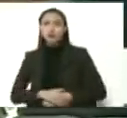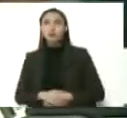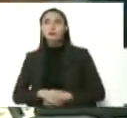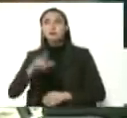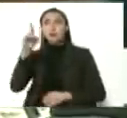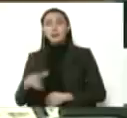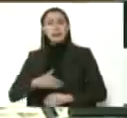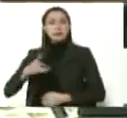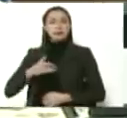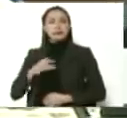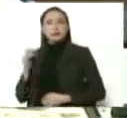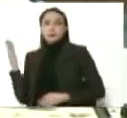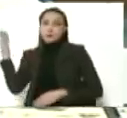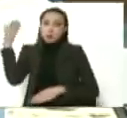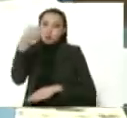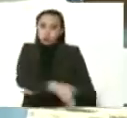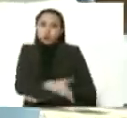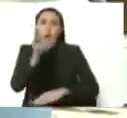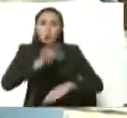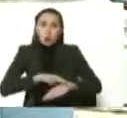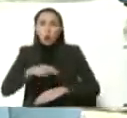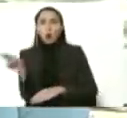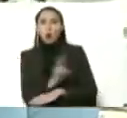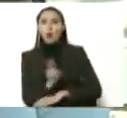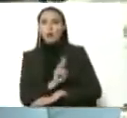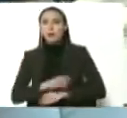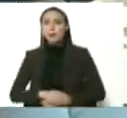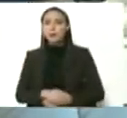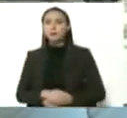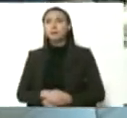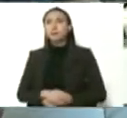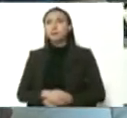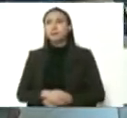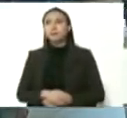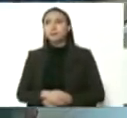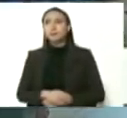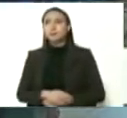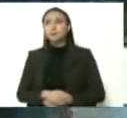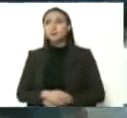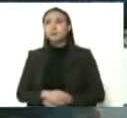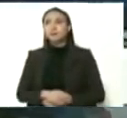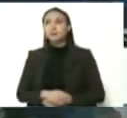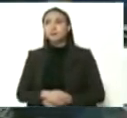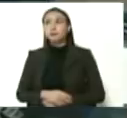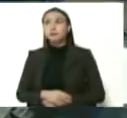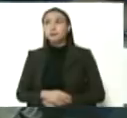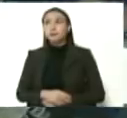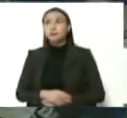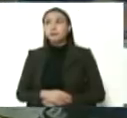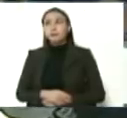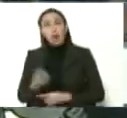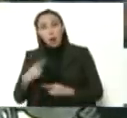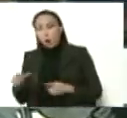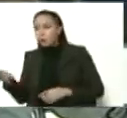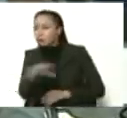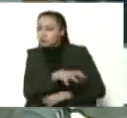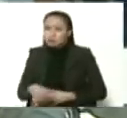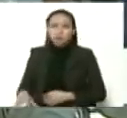debe buscar ayuda médica inmediata, sin retardo. No debe movilizarse a otros